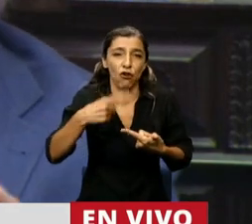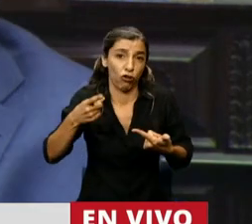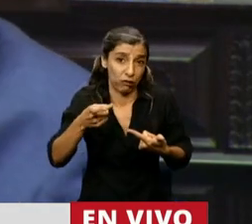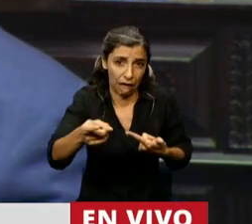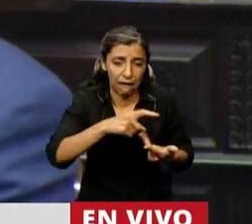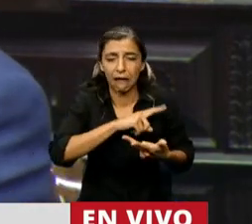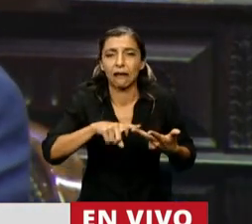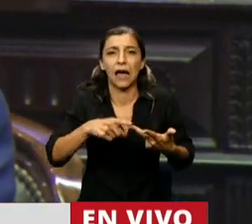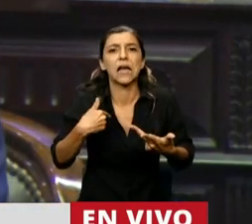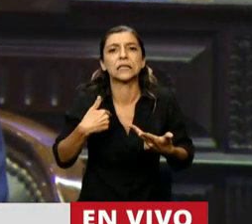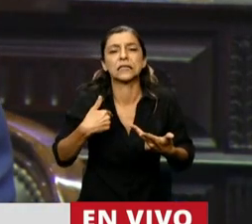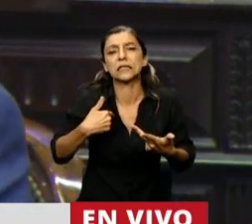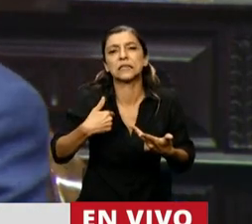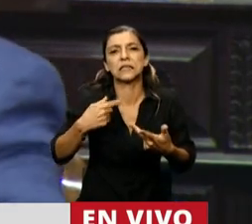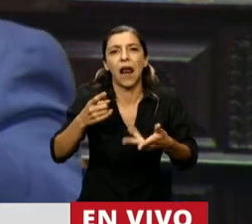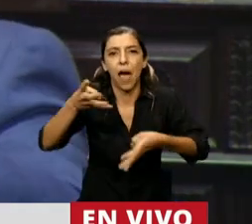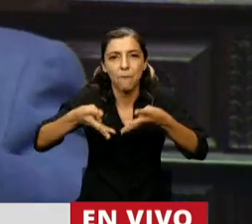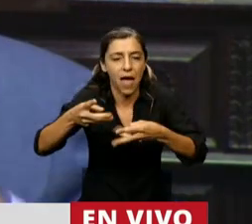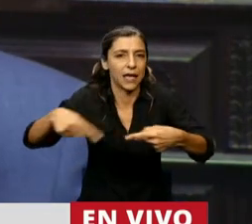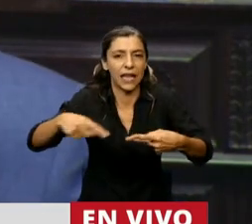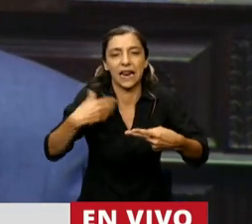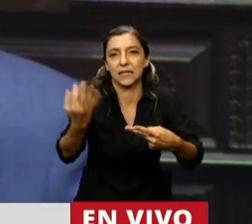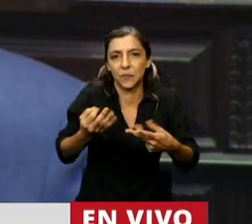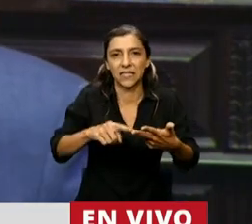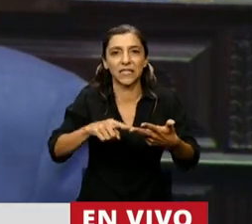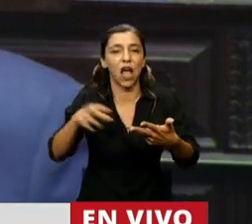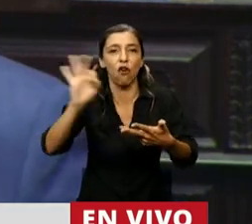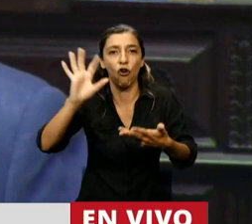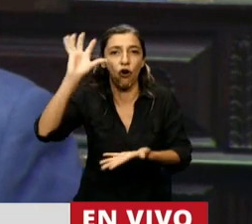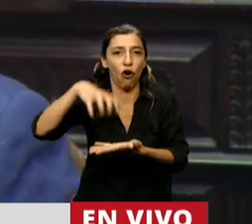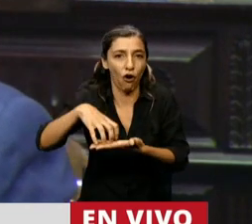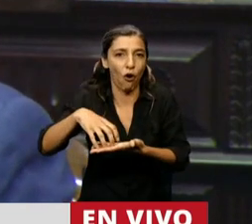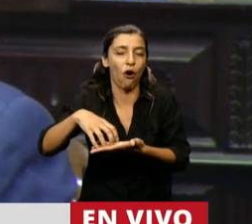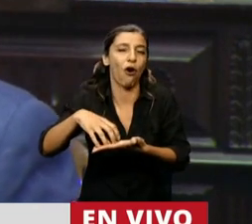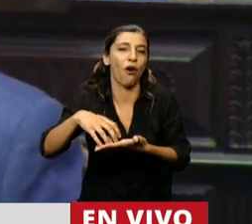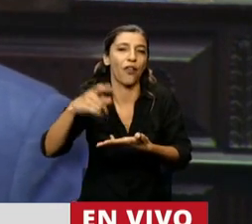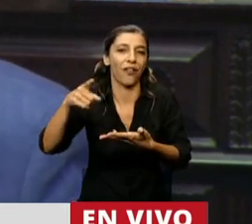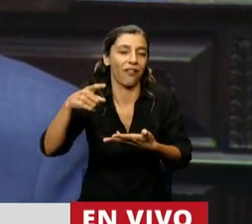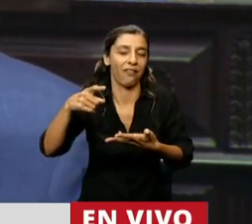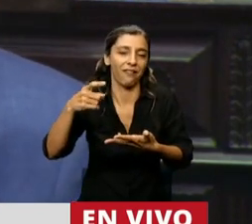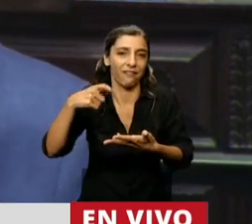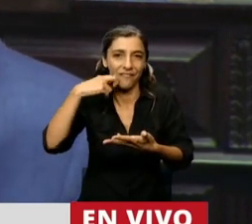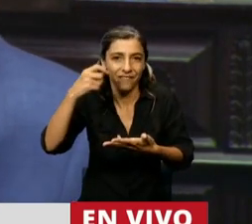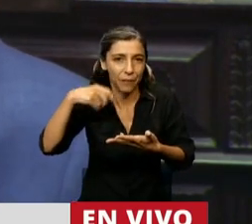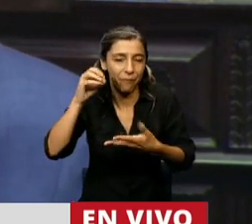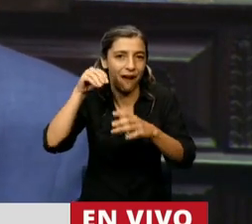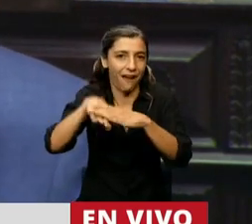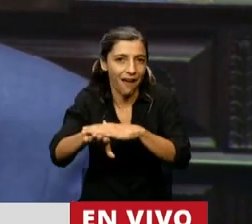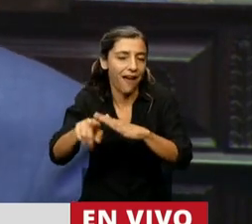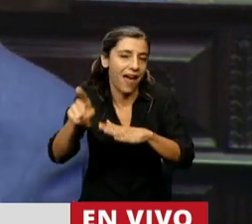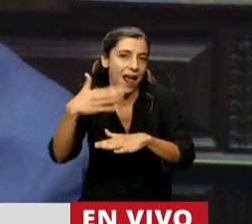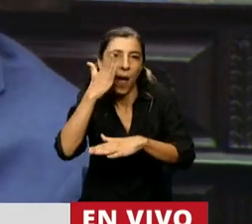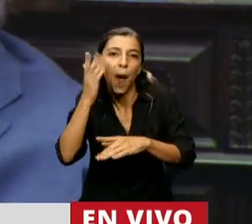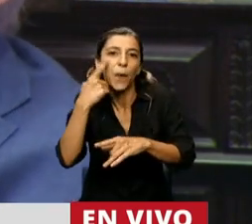cuando uno carece de una movilidad migratoria geriátricos sin embargo muestran realmente lo descarnado que son